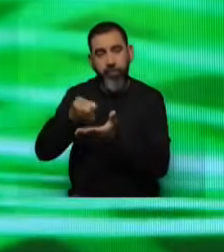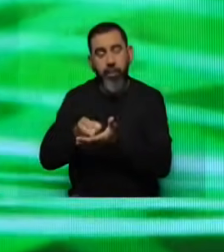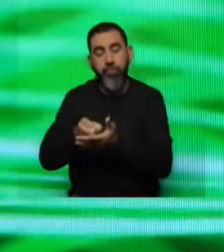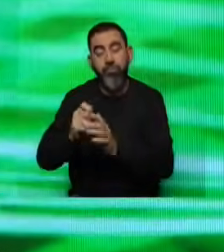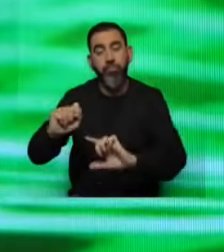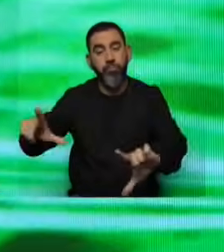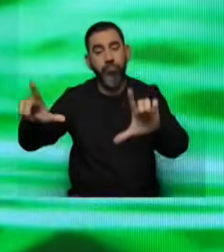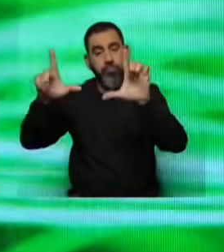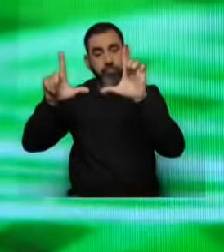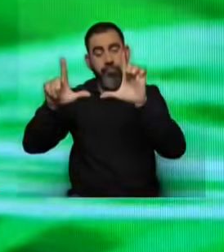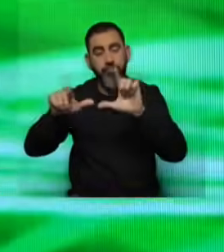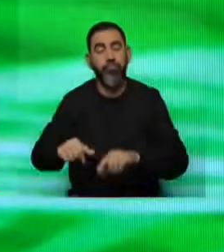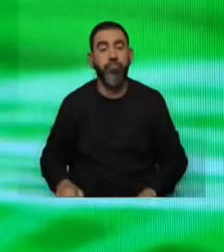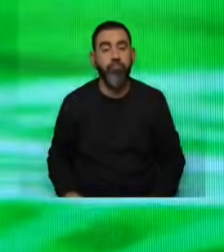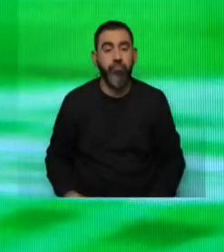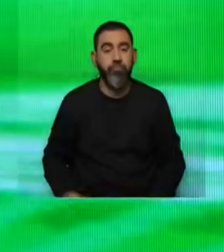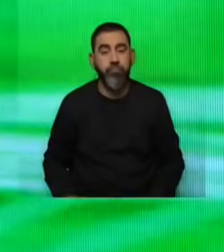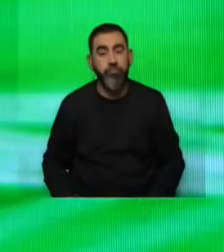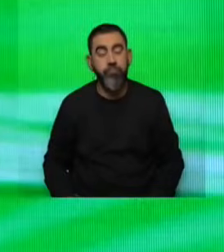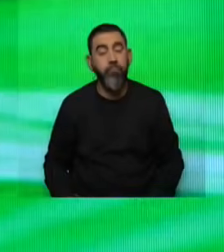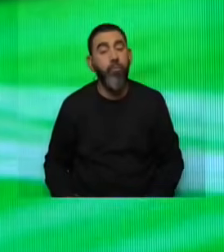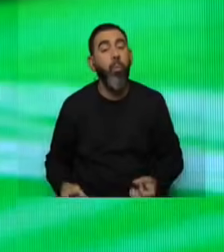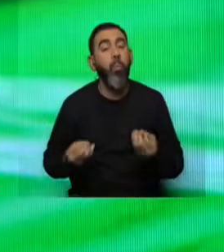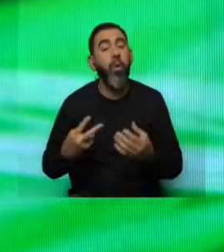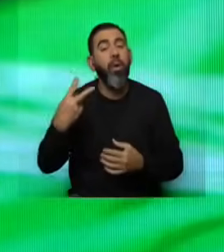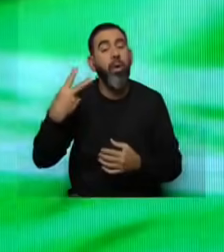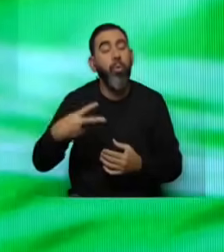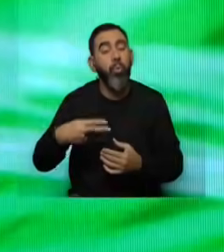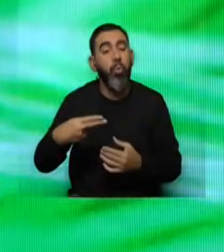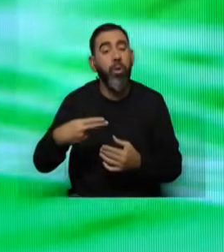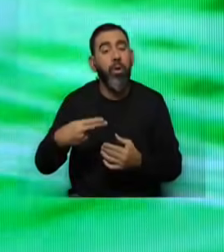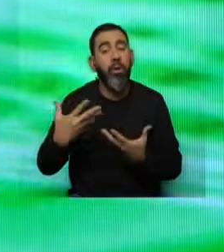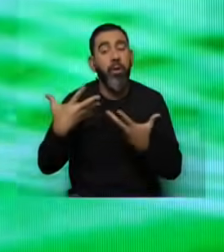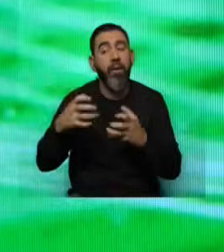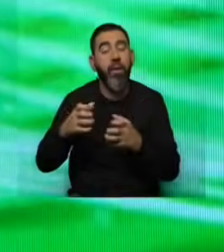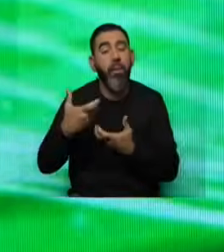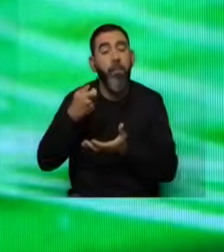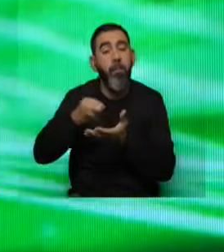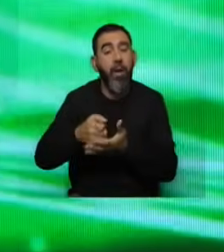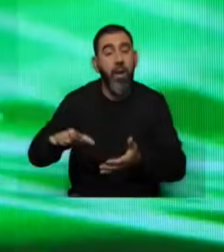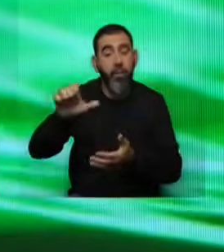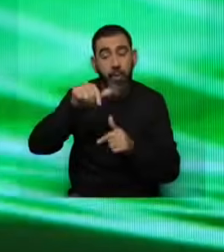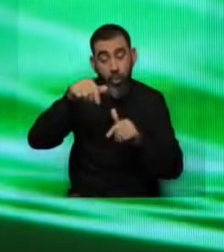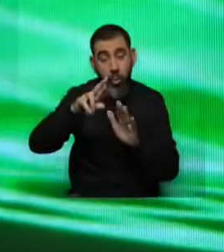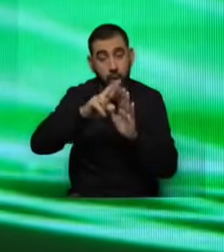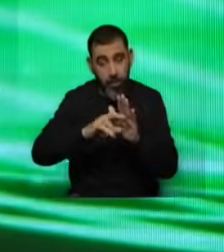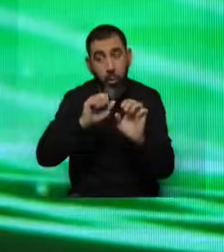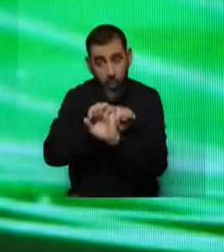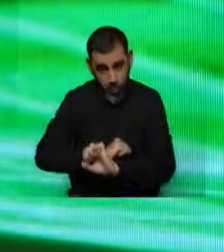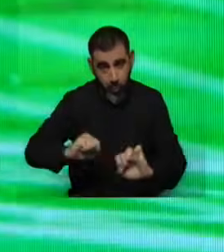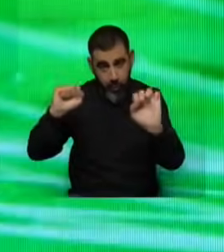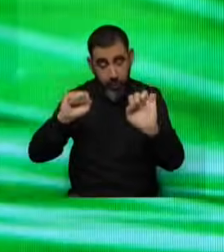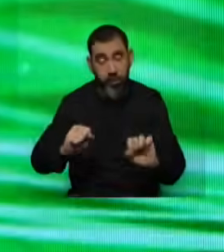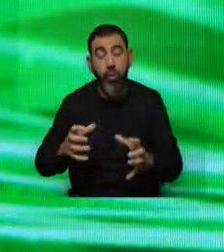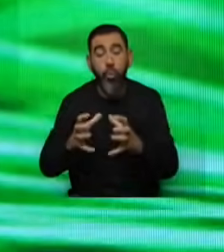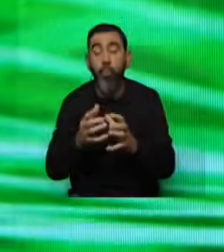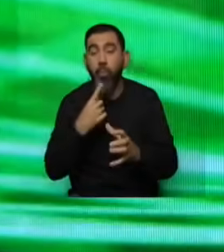jurídicas A eso me refería al inicio Por qué nosotros Nunca fuimos con testes al aporte de las empresas Más allá de que hoy la reglamentación lo permite y los